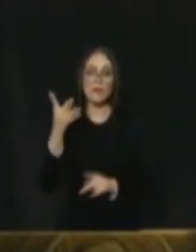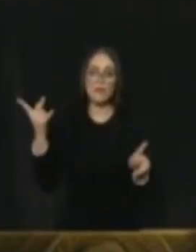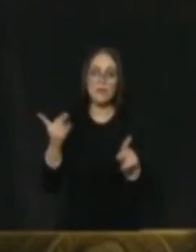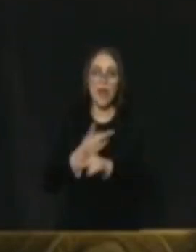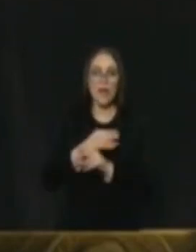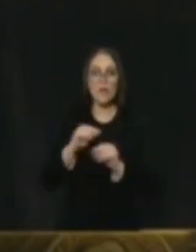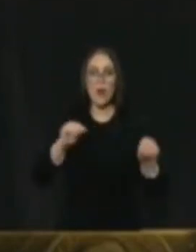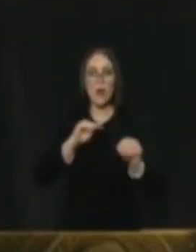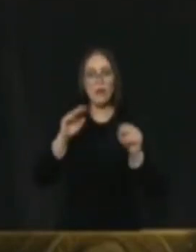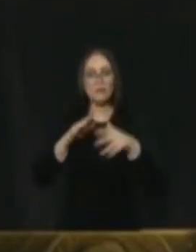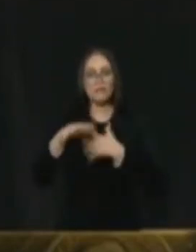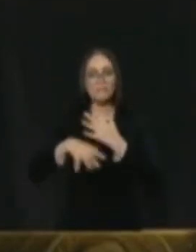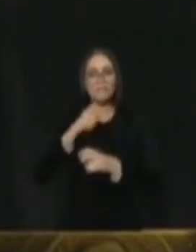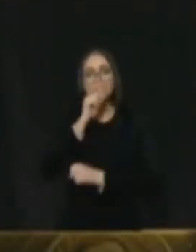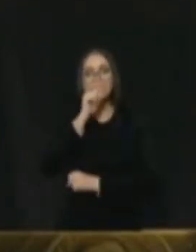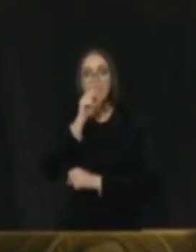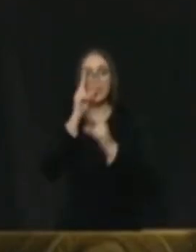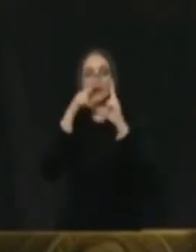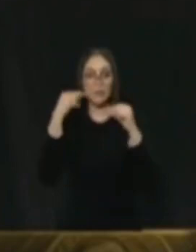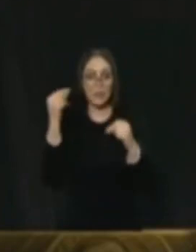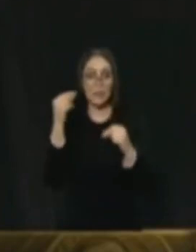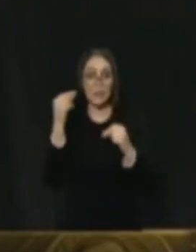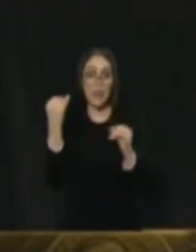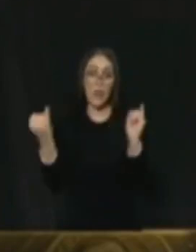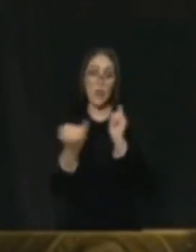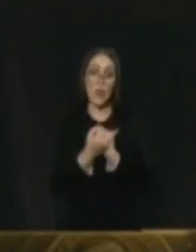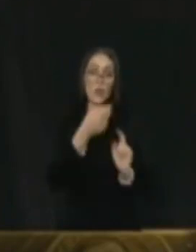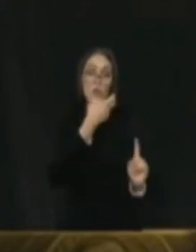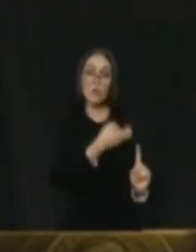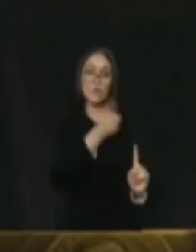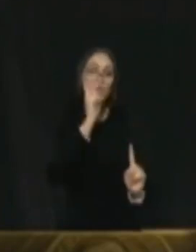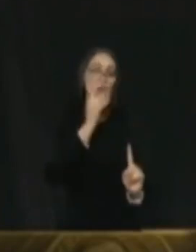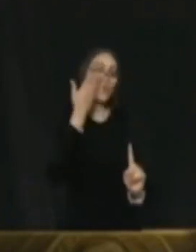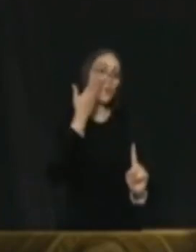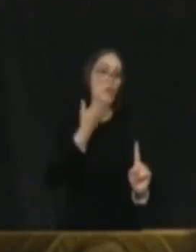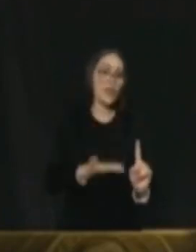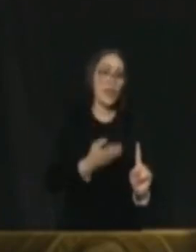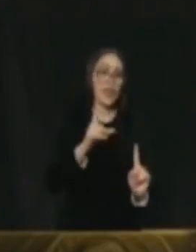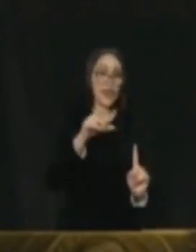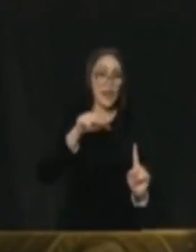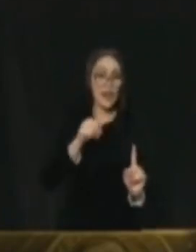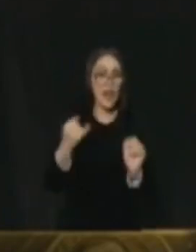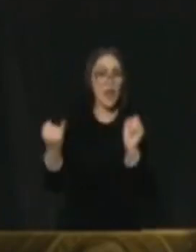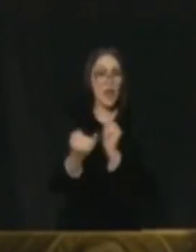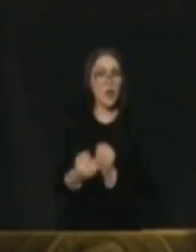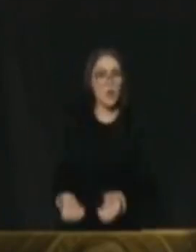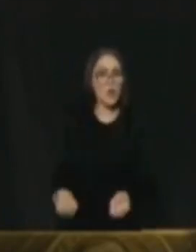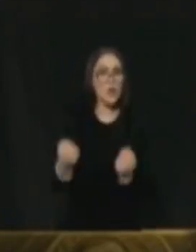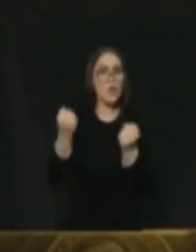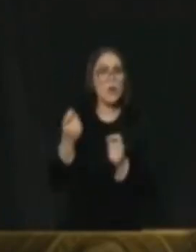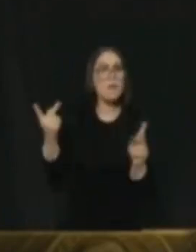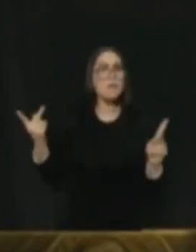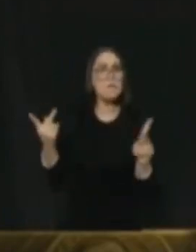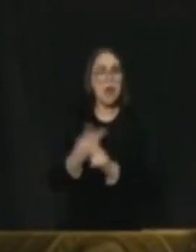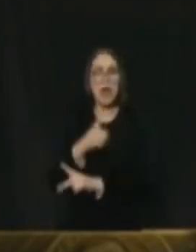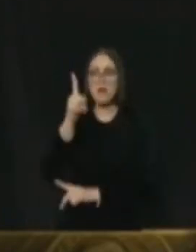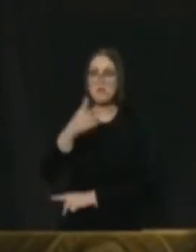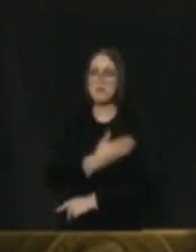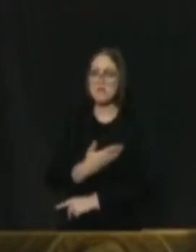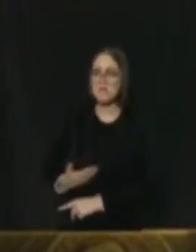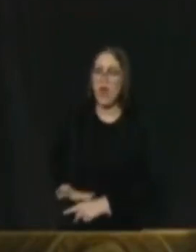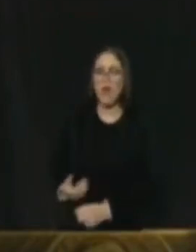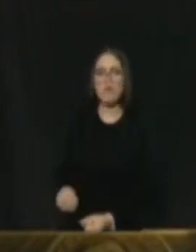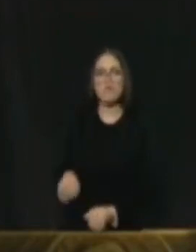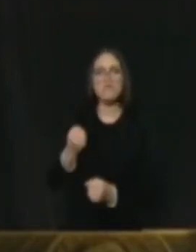podemos decir que Elena Poniatowska logró dar uno de los más duros golpes al presidencialismo